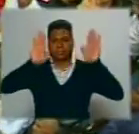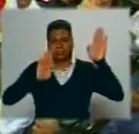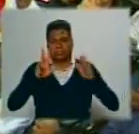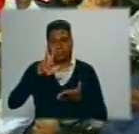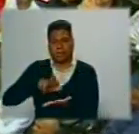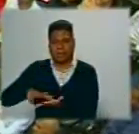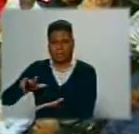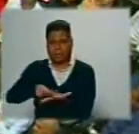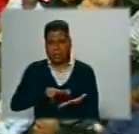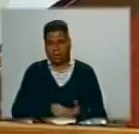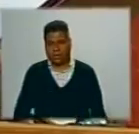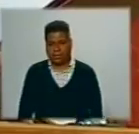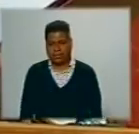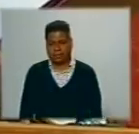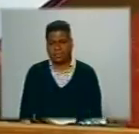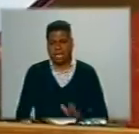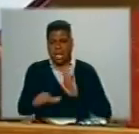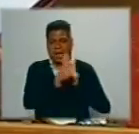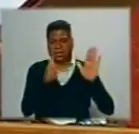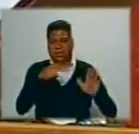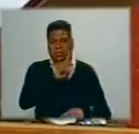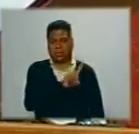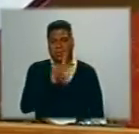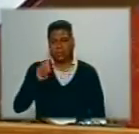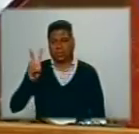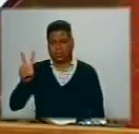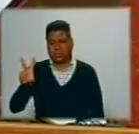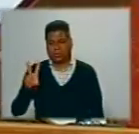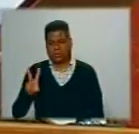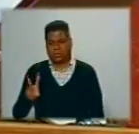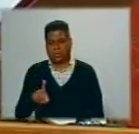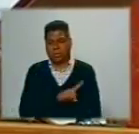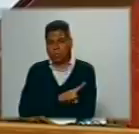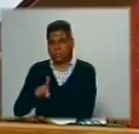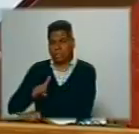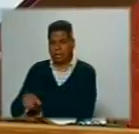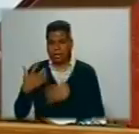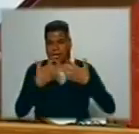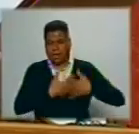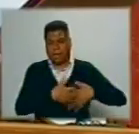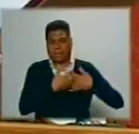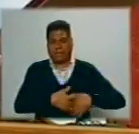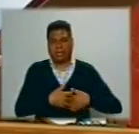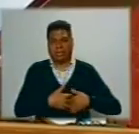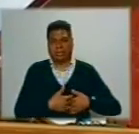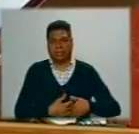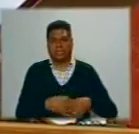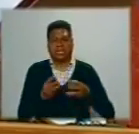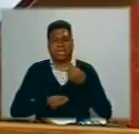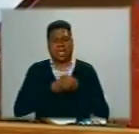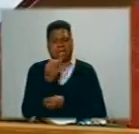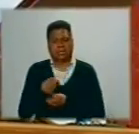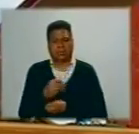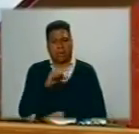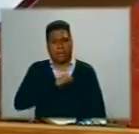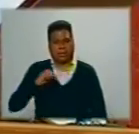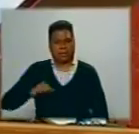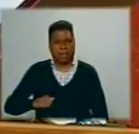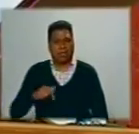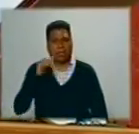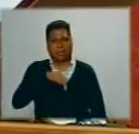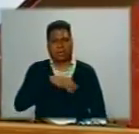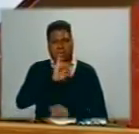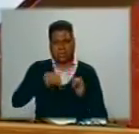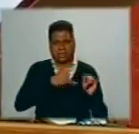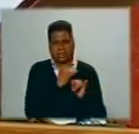Aprobado. Siguiente. Artículo 12, deberes generales para las empresas. Las personas naturales y jurídicas de derecho público y privado, nacionales o extranjeras,